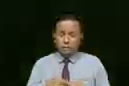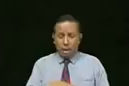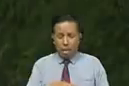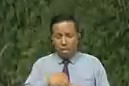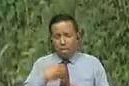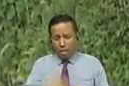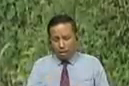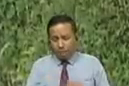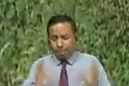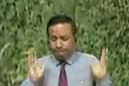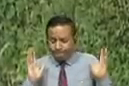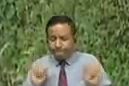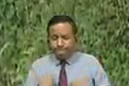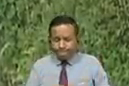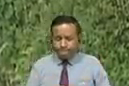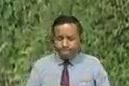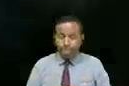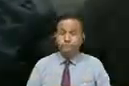caída.